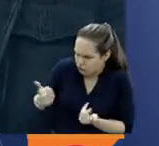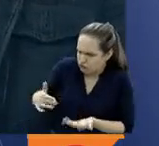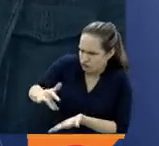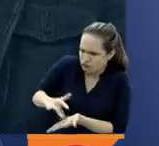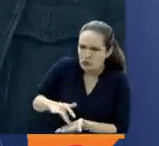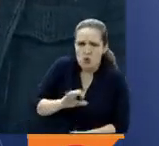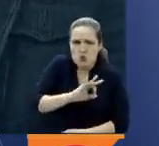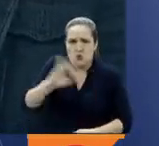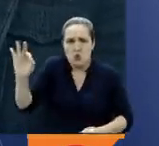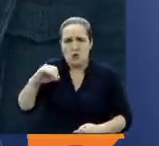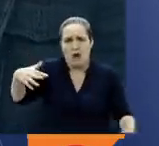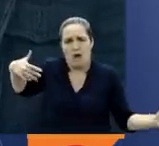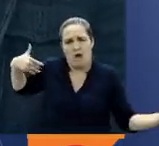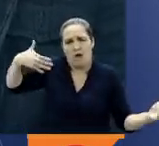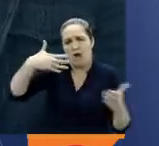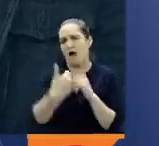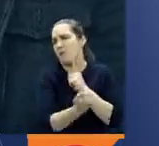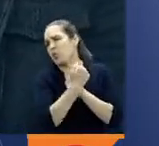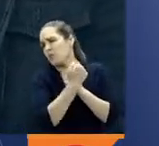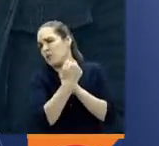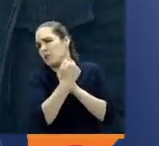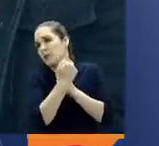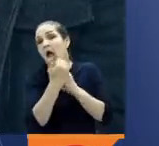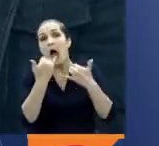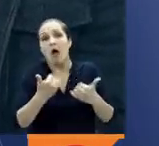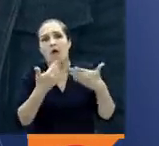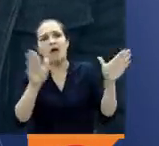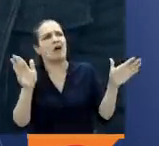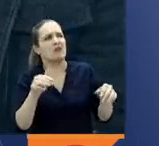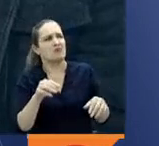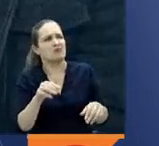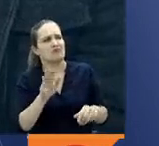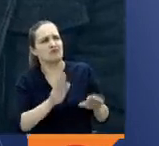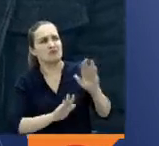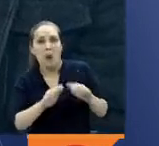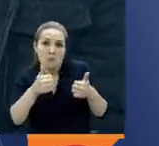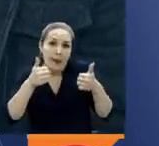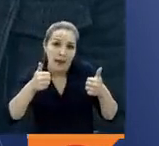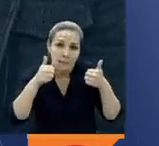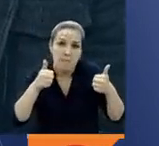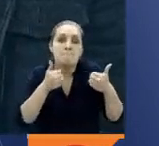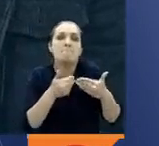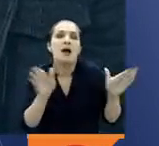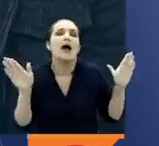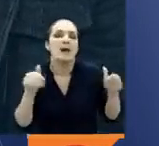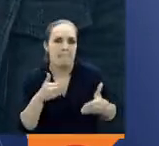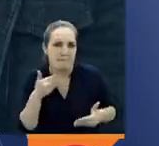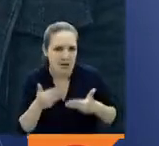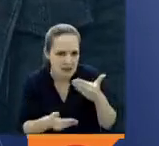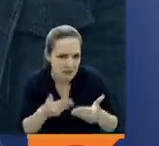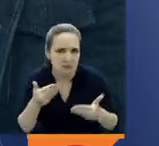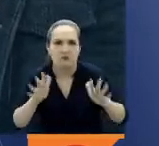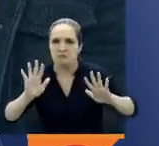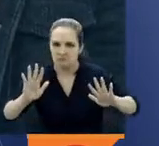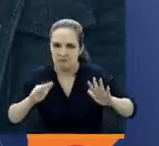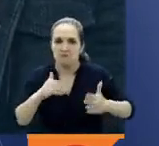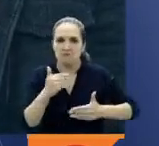activos del proceso político. Entonces, es bacano que se esté empezando a ver de esa manera.